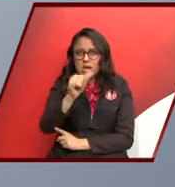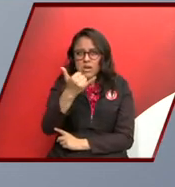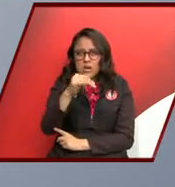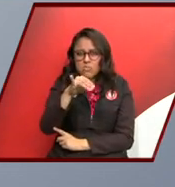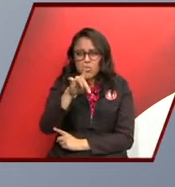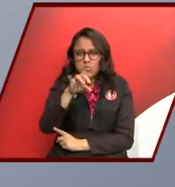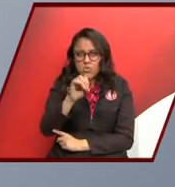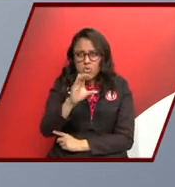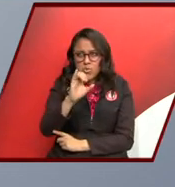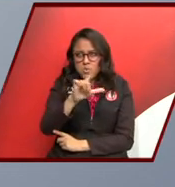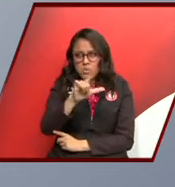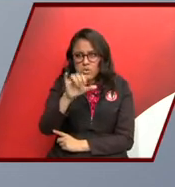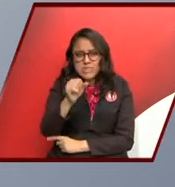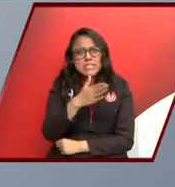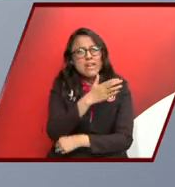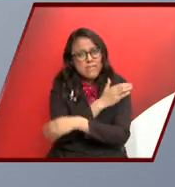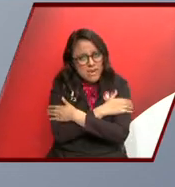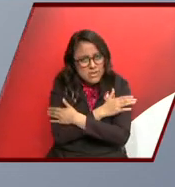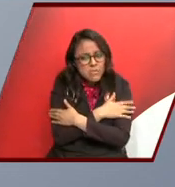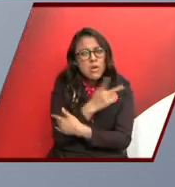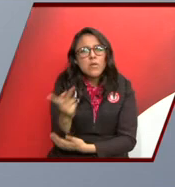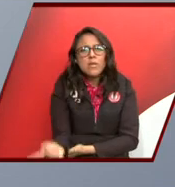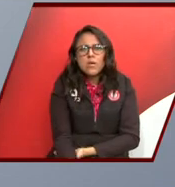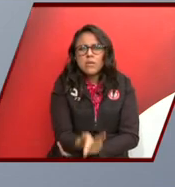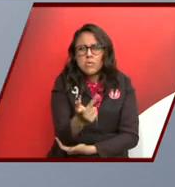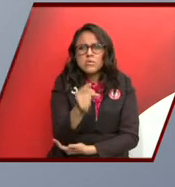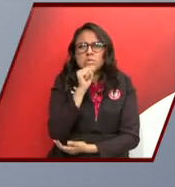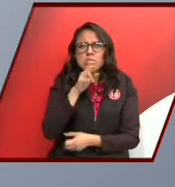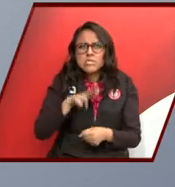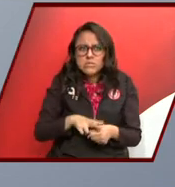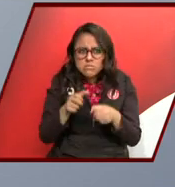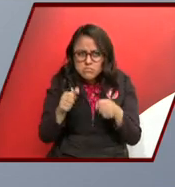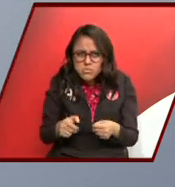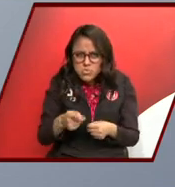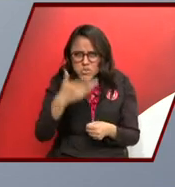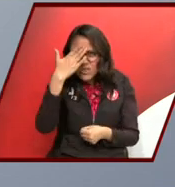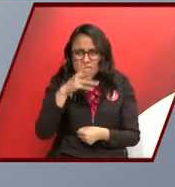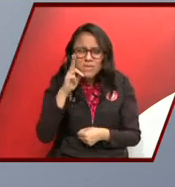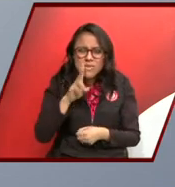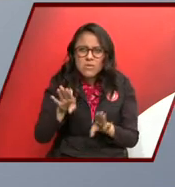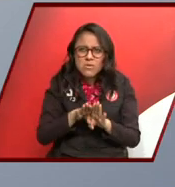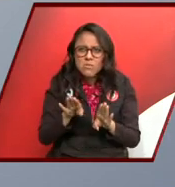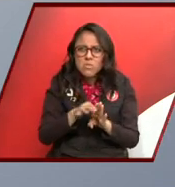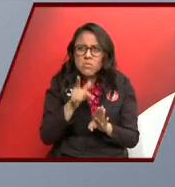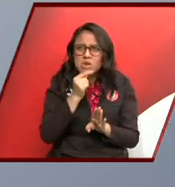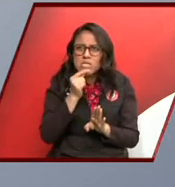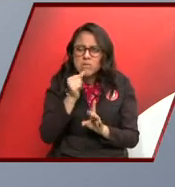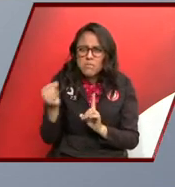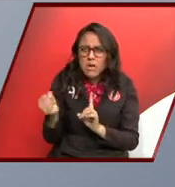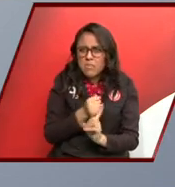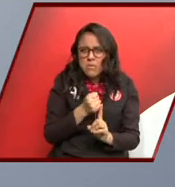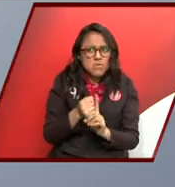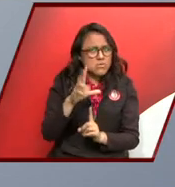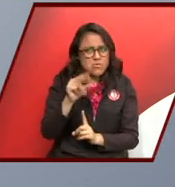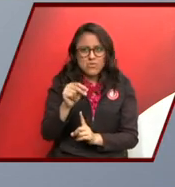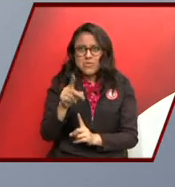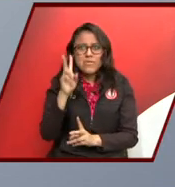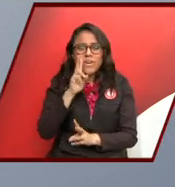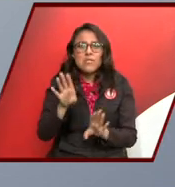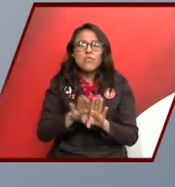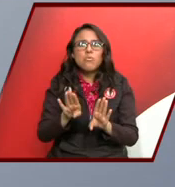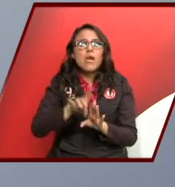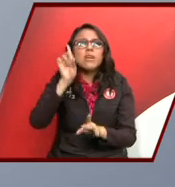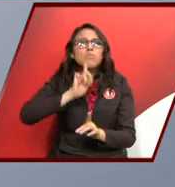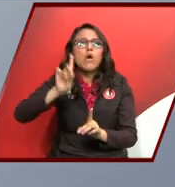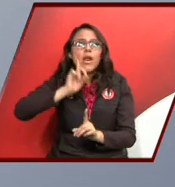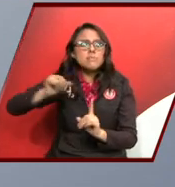mando un abrazo y la pregunta, secretario de Seguridad Pública de la Ciudad de México, ¿tú ves en el video que te estén golpeando a los policías? Mango, yo estoy viendo cómo se surten hasta